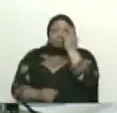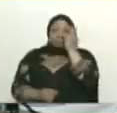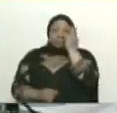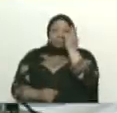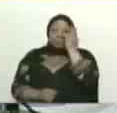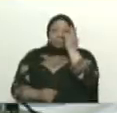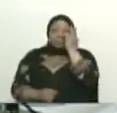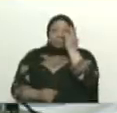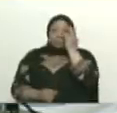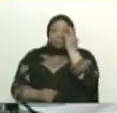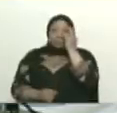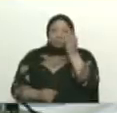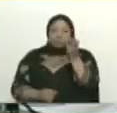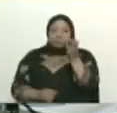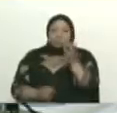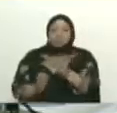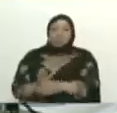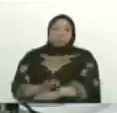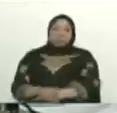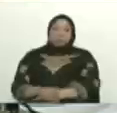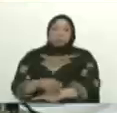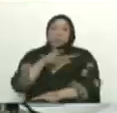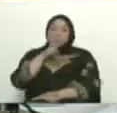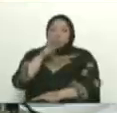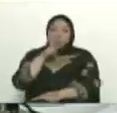Y desde ese nivel de basura